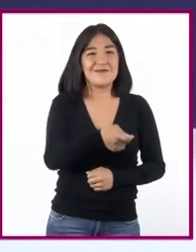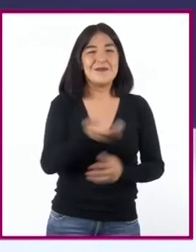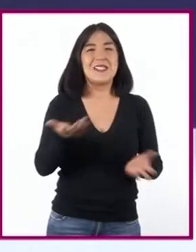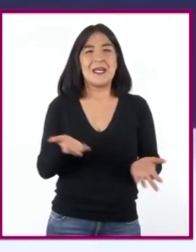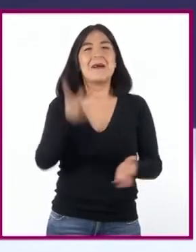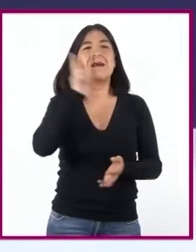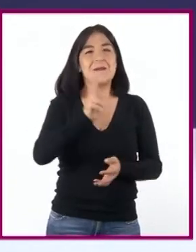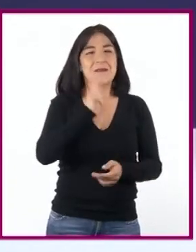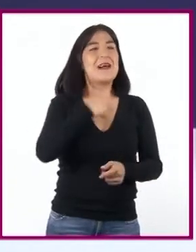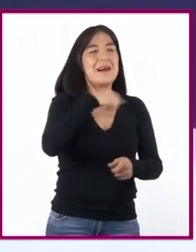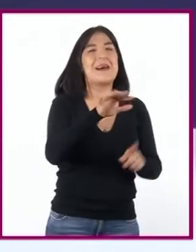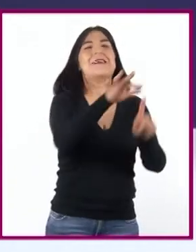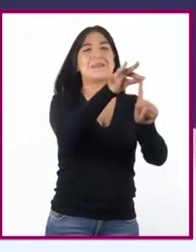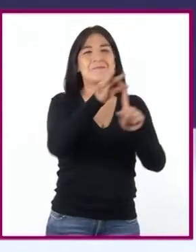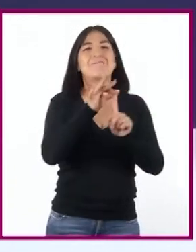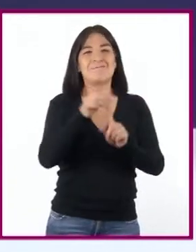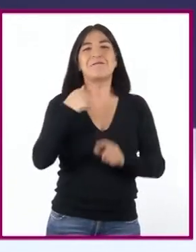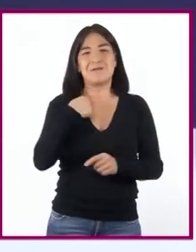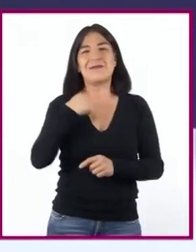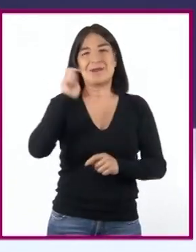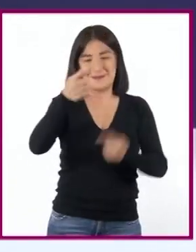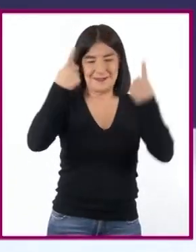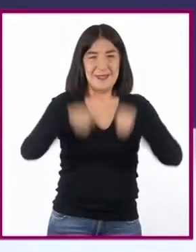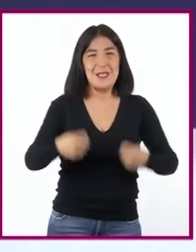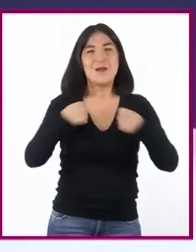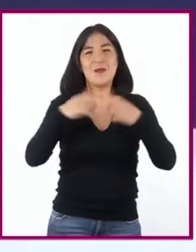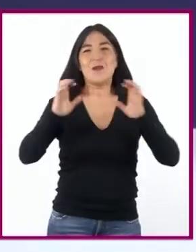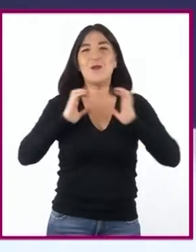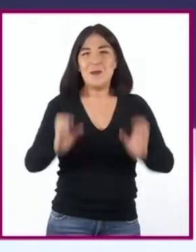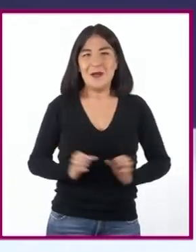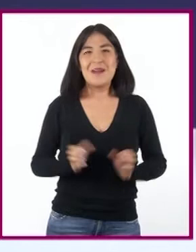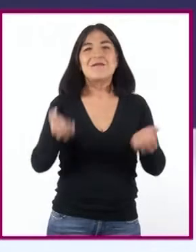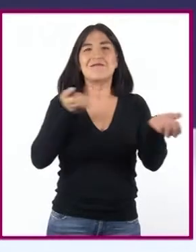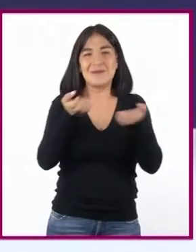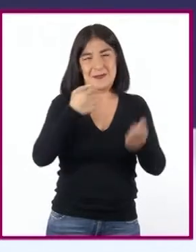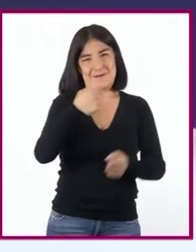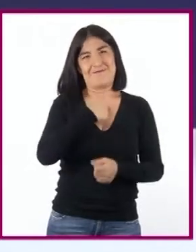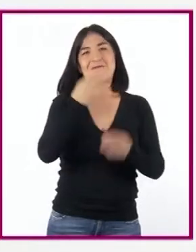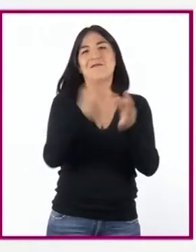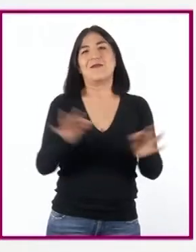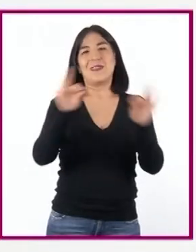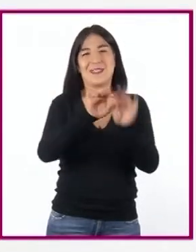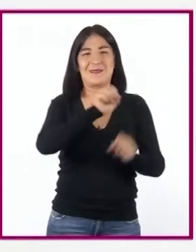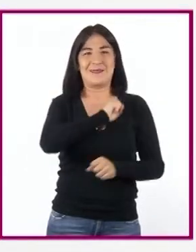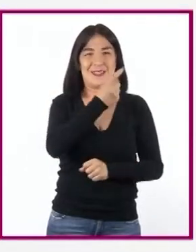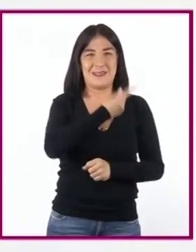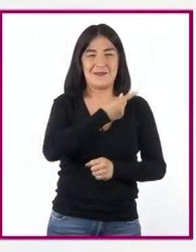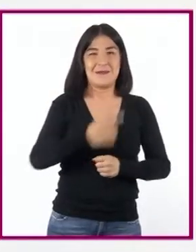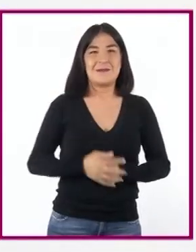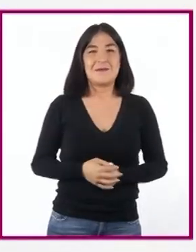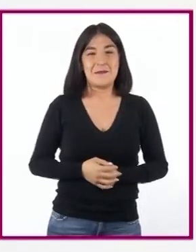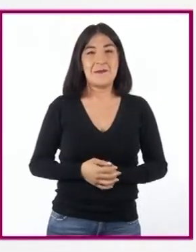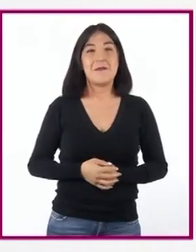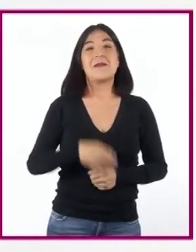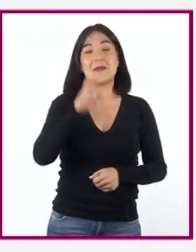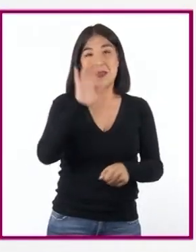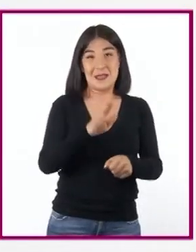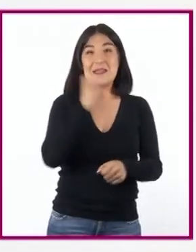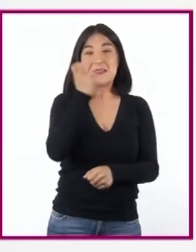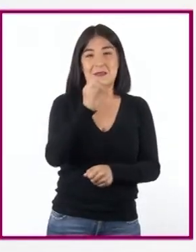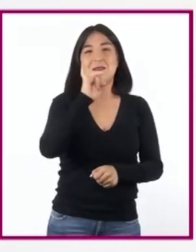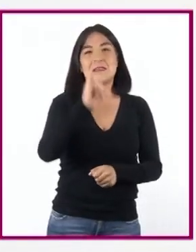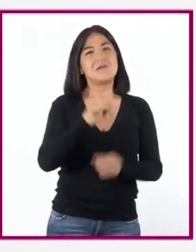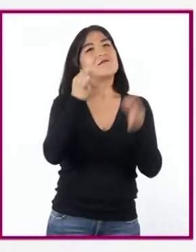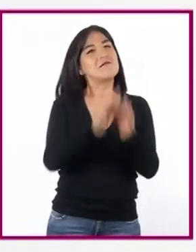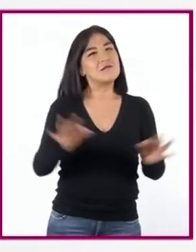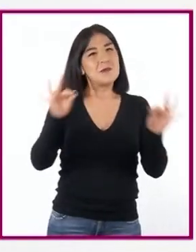voy a tomar de pretexto para hacer algo por mi cuerpo y por lo tanto por mi salud. Por supuesto que es muy importante